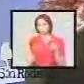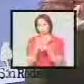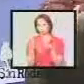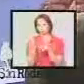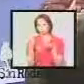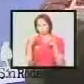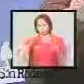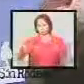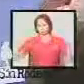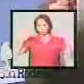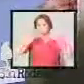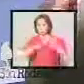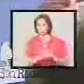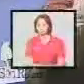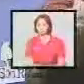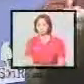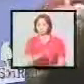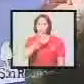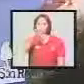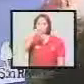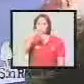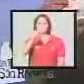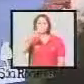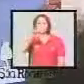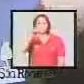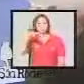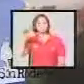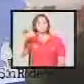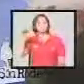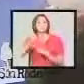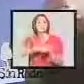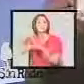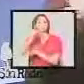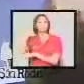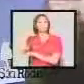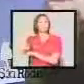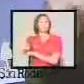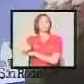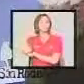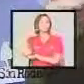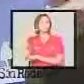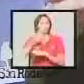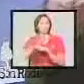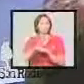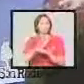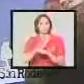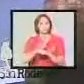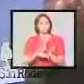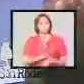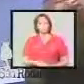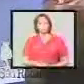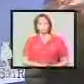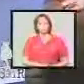más importante. Don Juan Carlos, en el año 2013 el banco tuvo utilidades